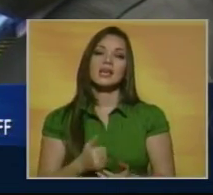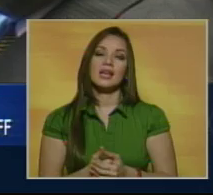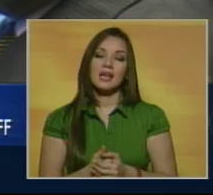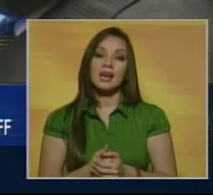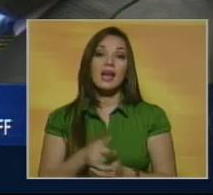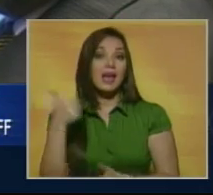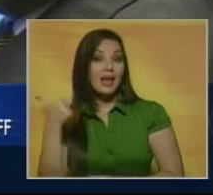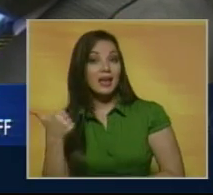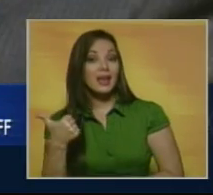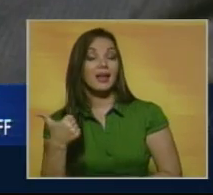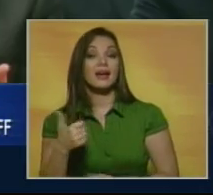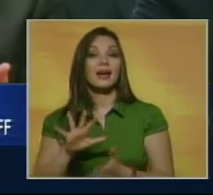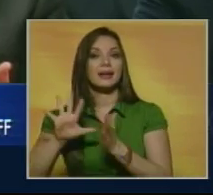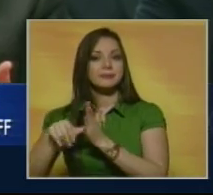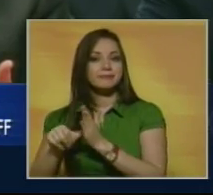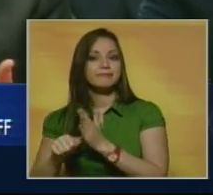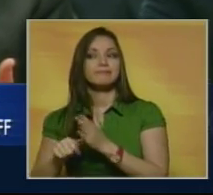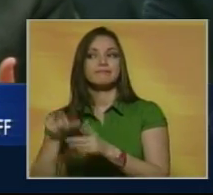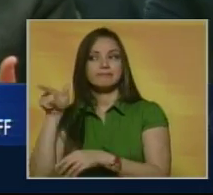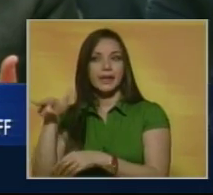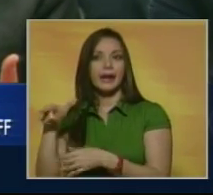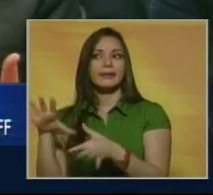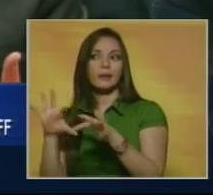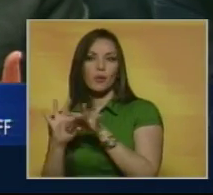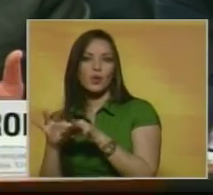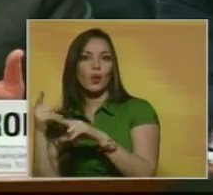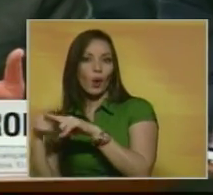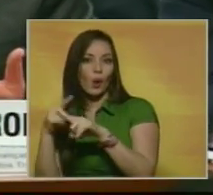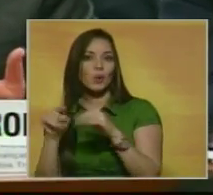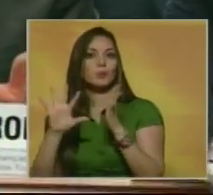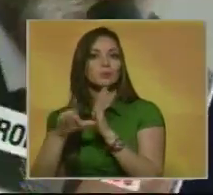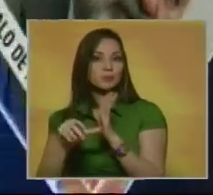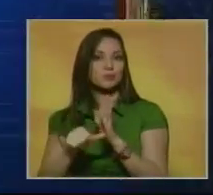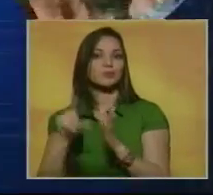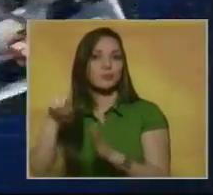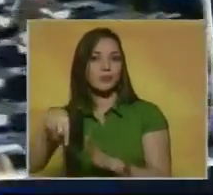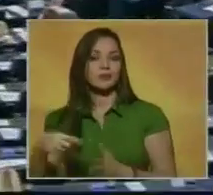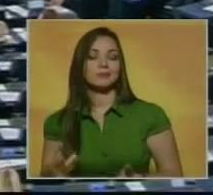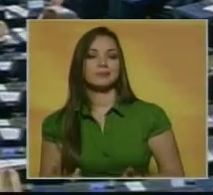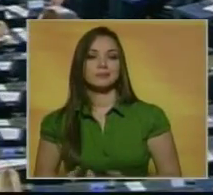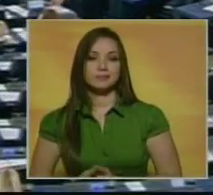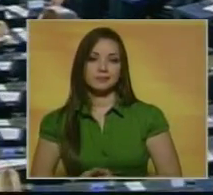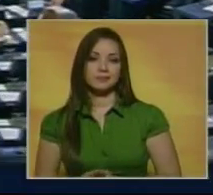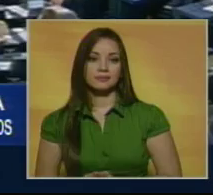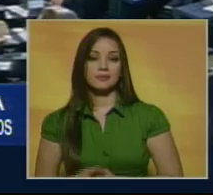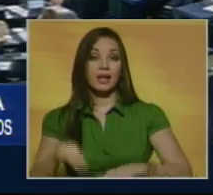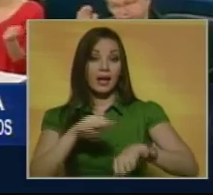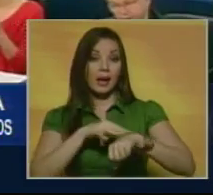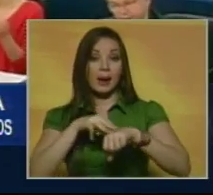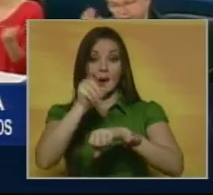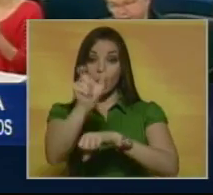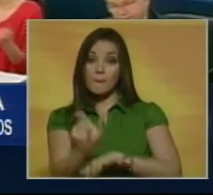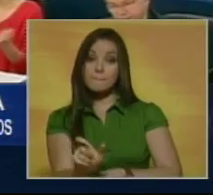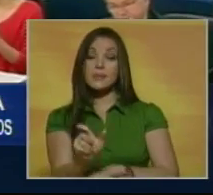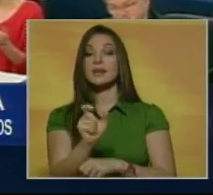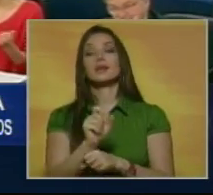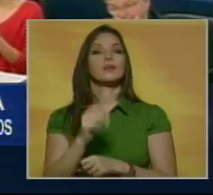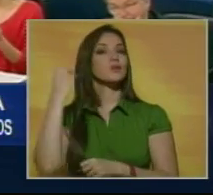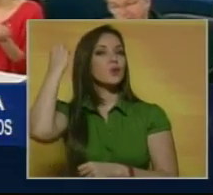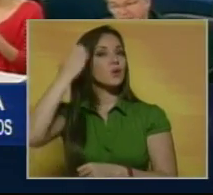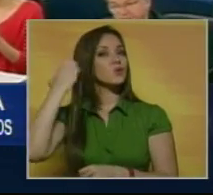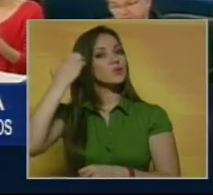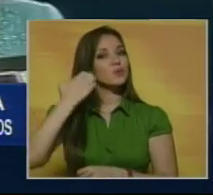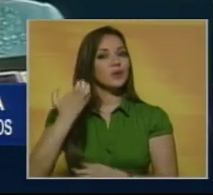de corrupción pasiva, lavado de dinero y asociación para delinquir. Los ministros de Interior de la Unión